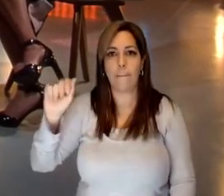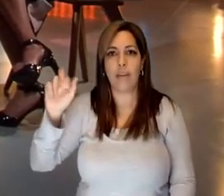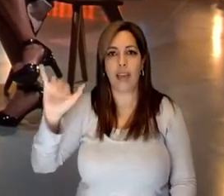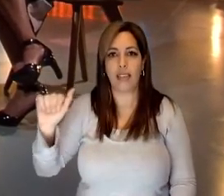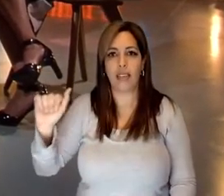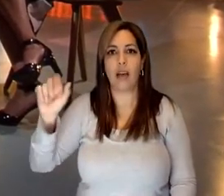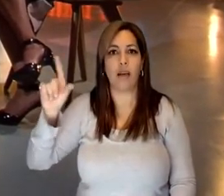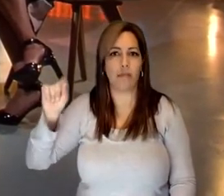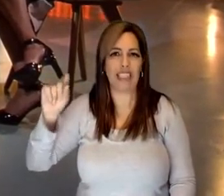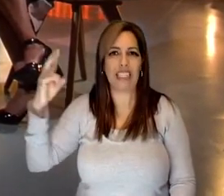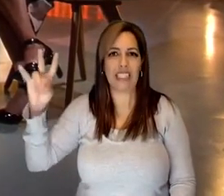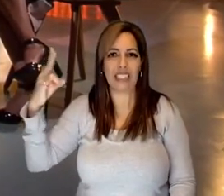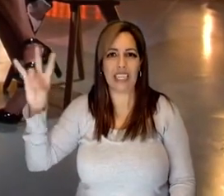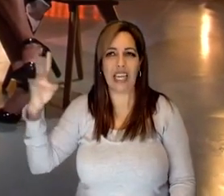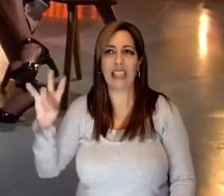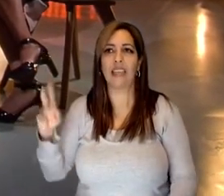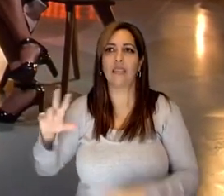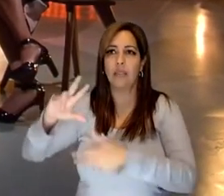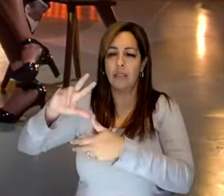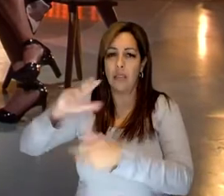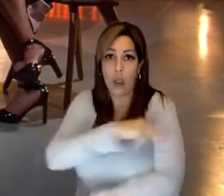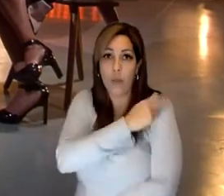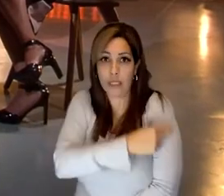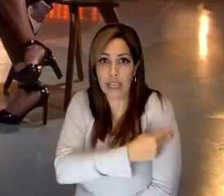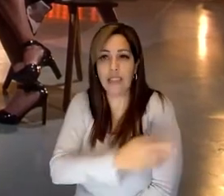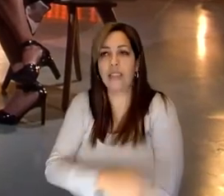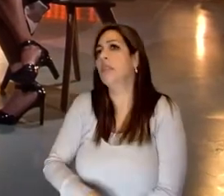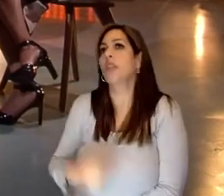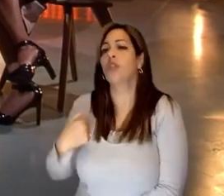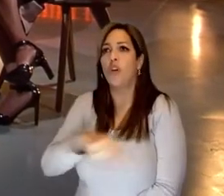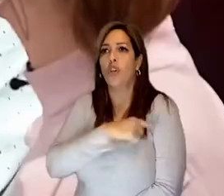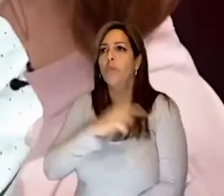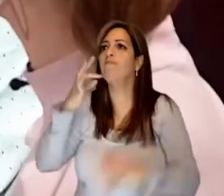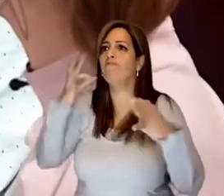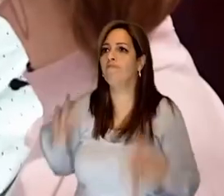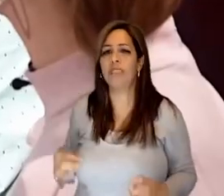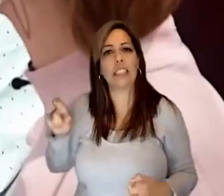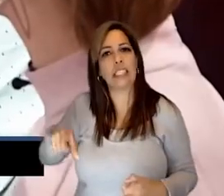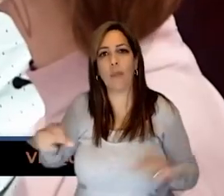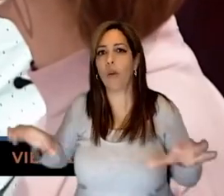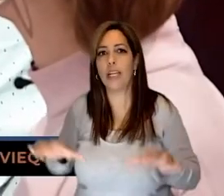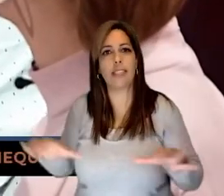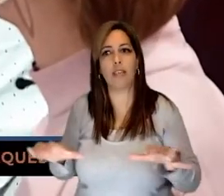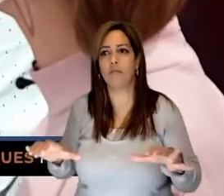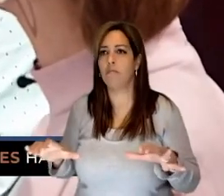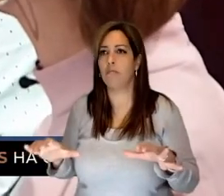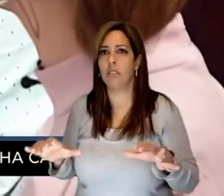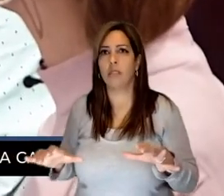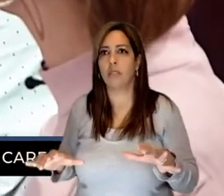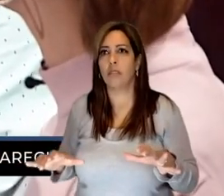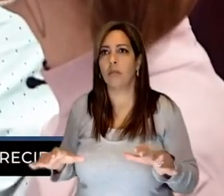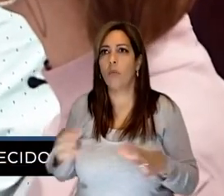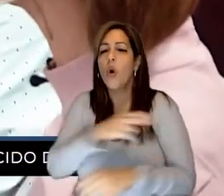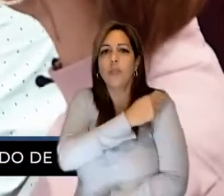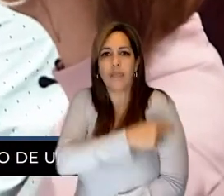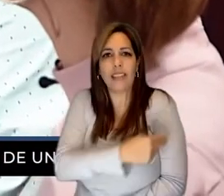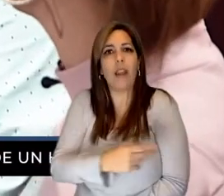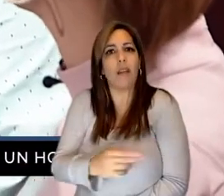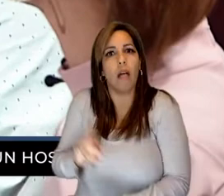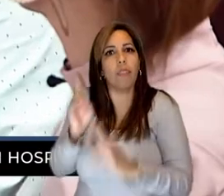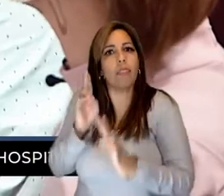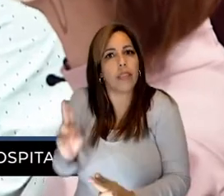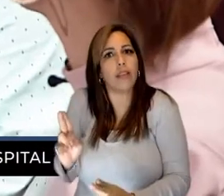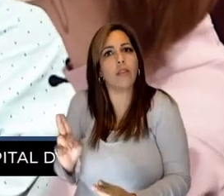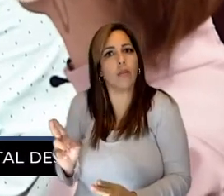uh-huh. carecemos de un hospital allí. De que entramos en la administración ya nos dimos la tarea de trabajar fuertemente para lograr, ¿verdad?, que tuvieran un